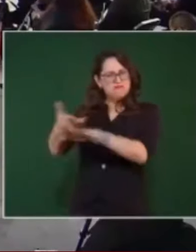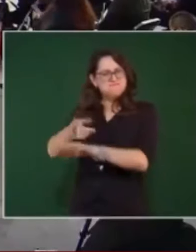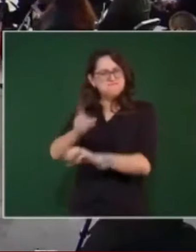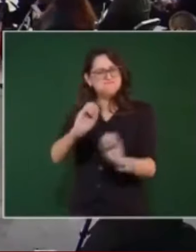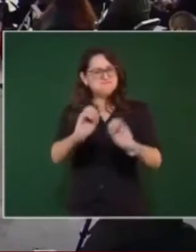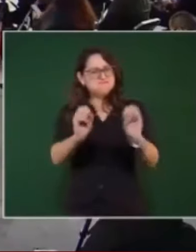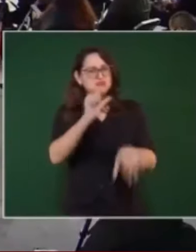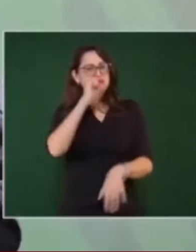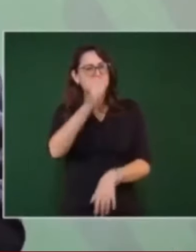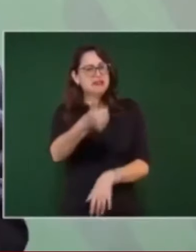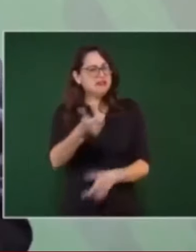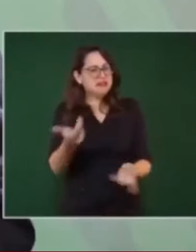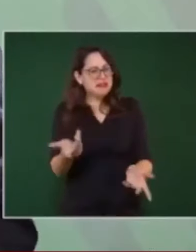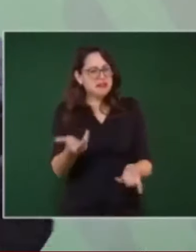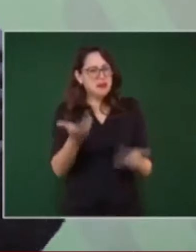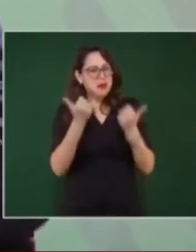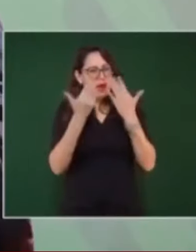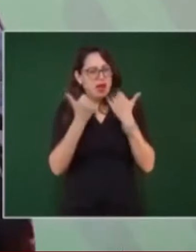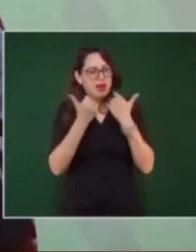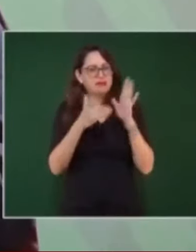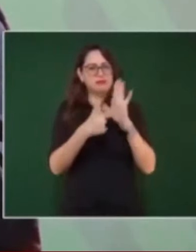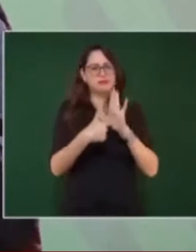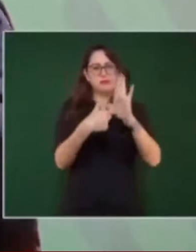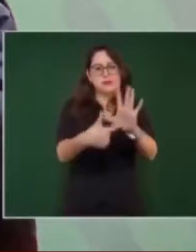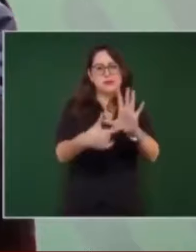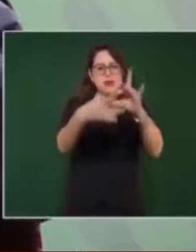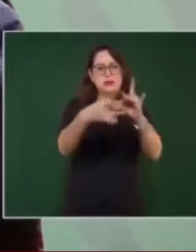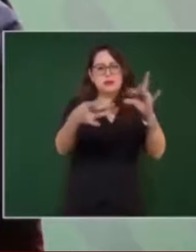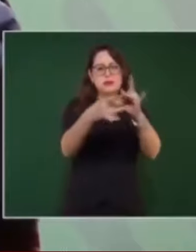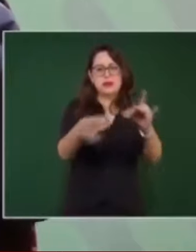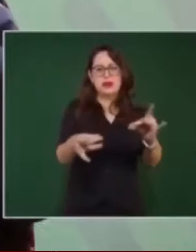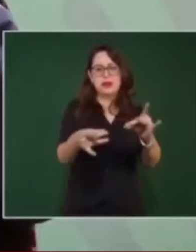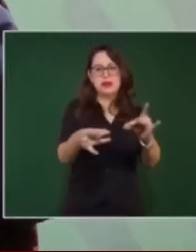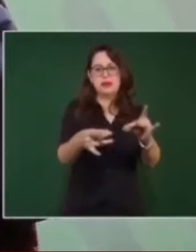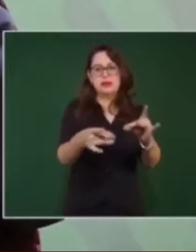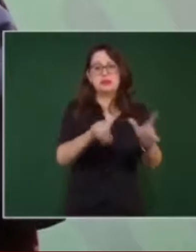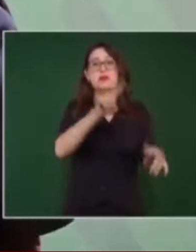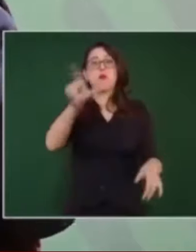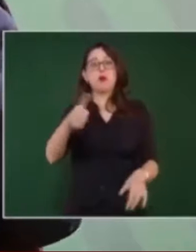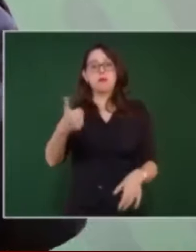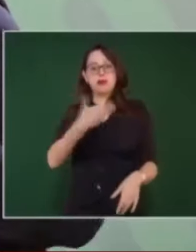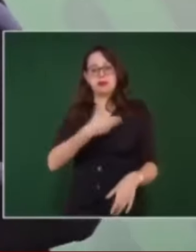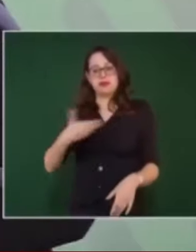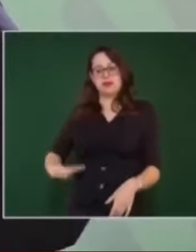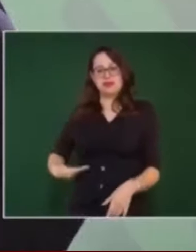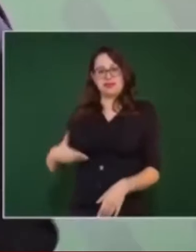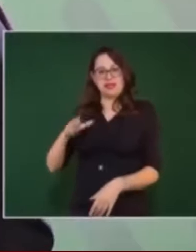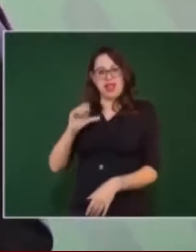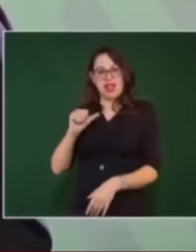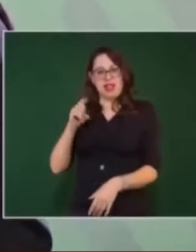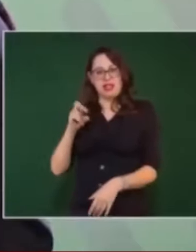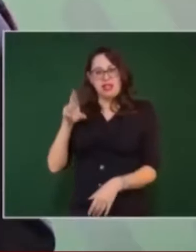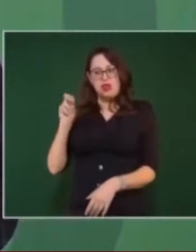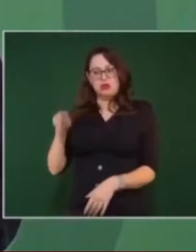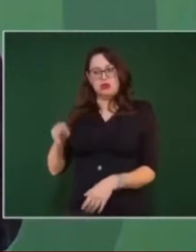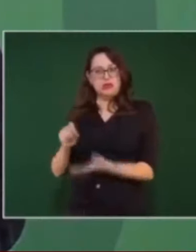rectificó, y ya. Pero así van a ver muchas